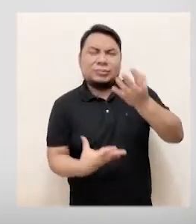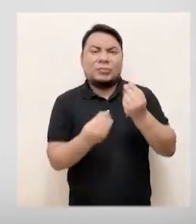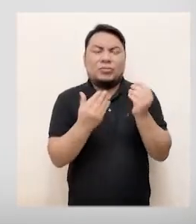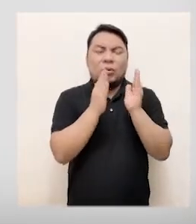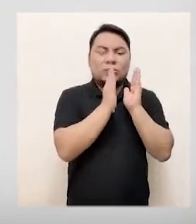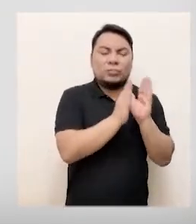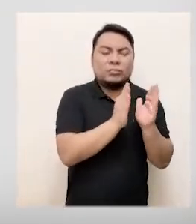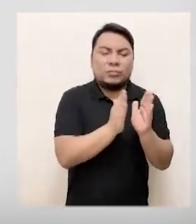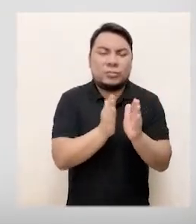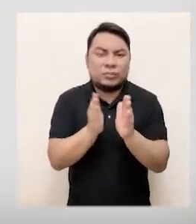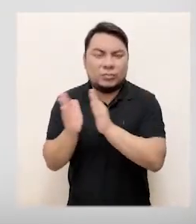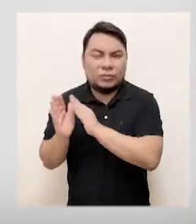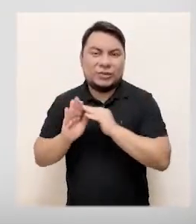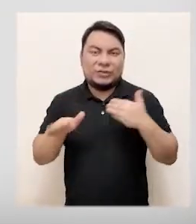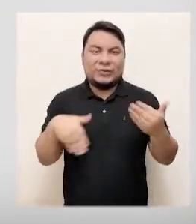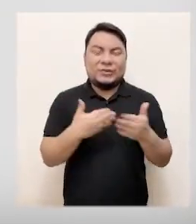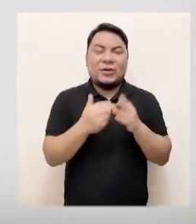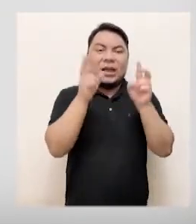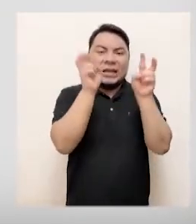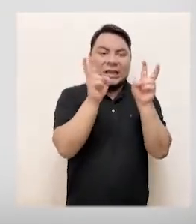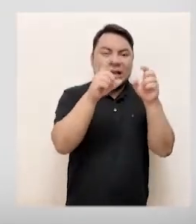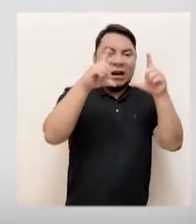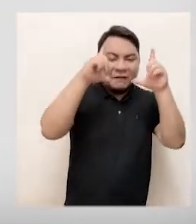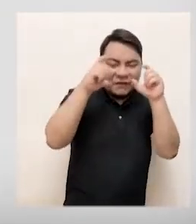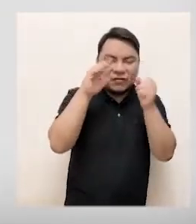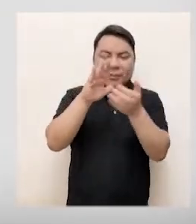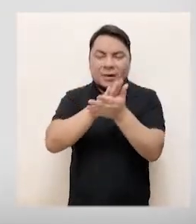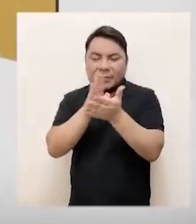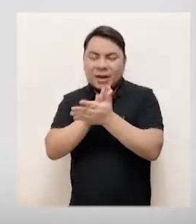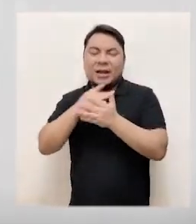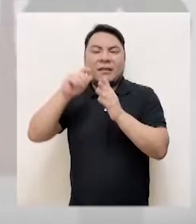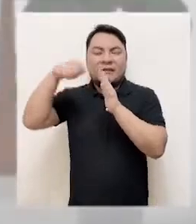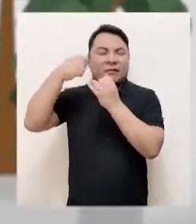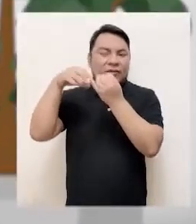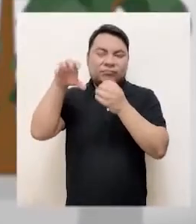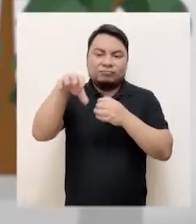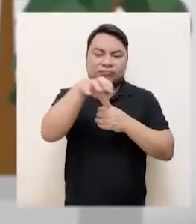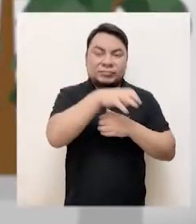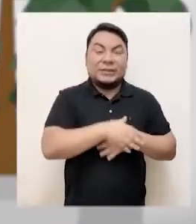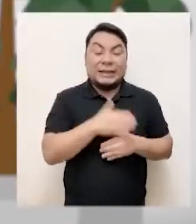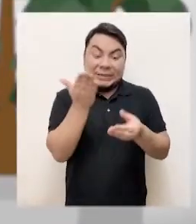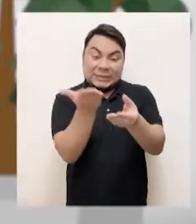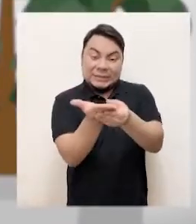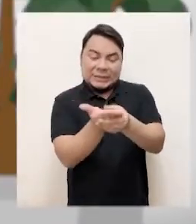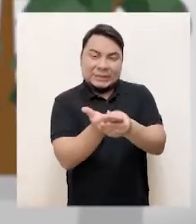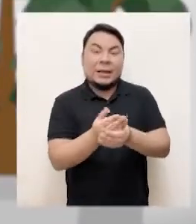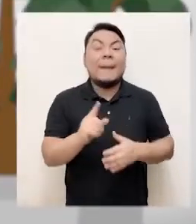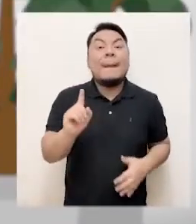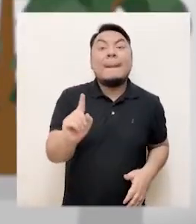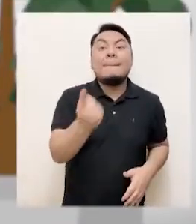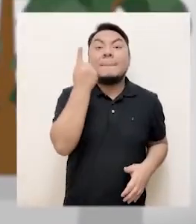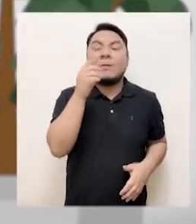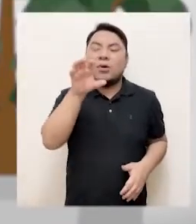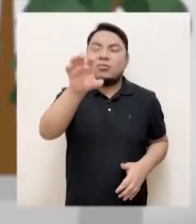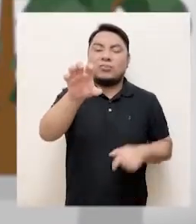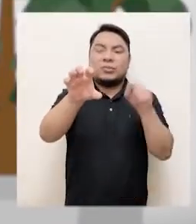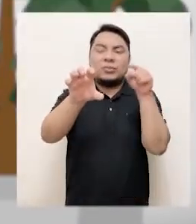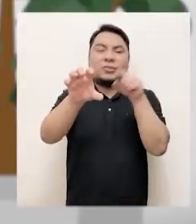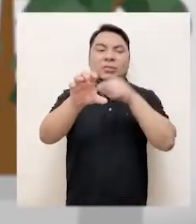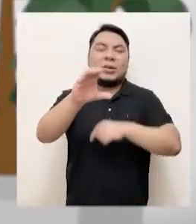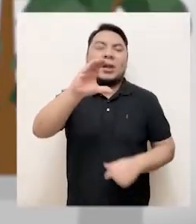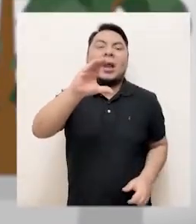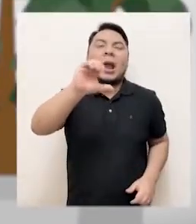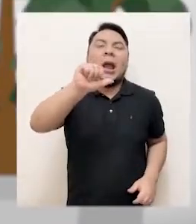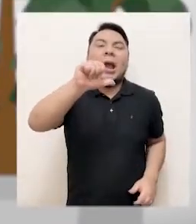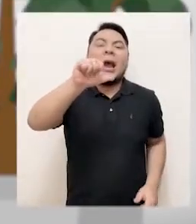cual nos permitirá tener nuestros archivos ordenados. Lo primero que haremos será crear una carpeta en el escritorio de